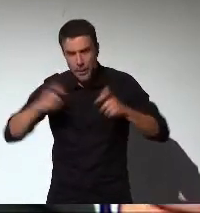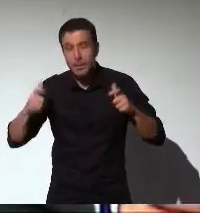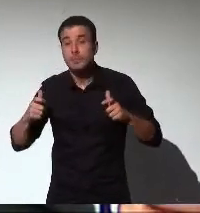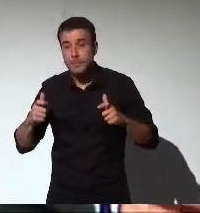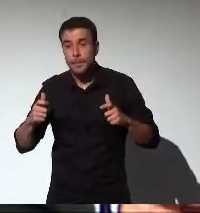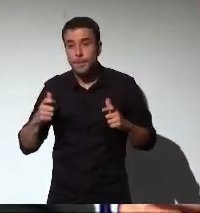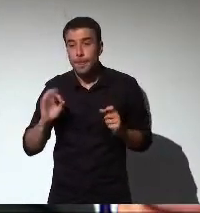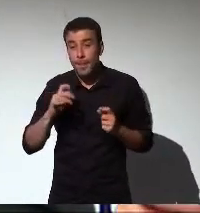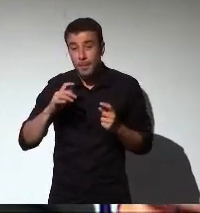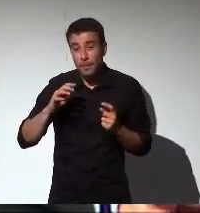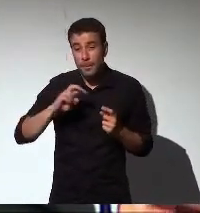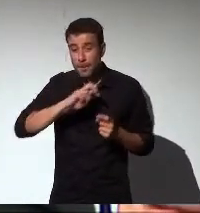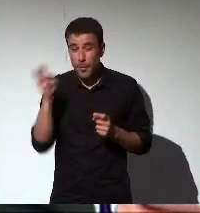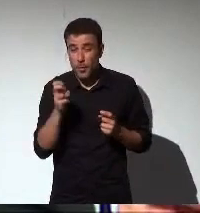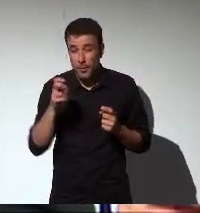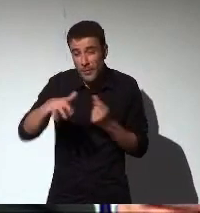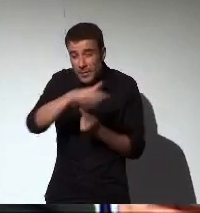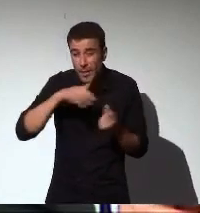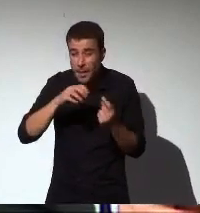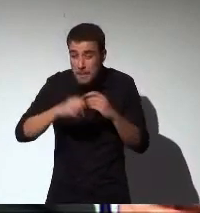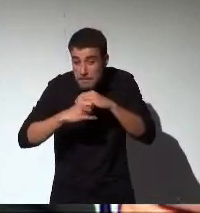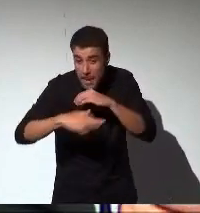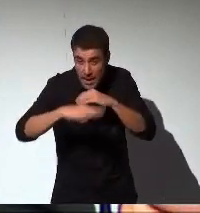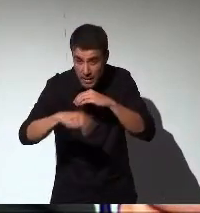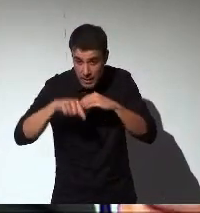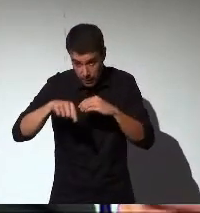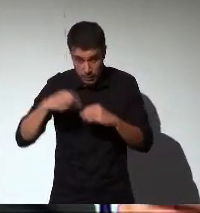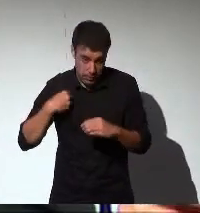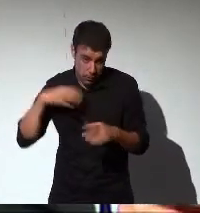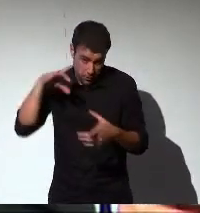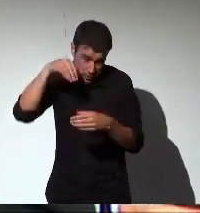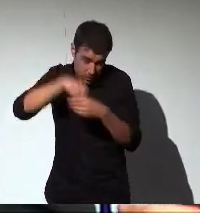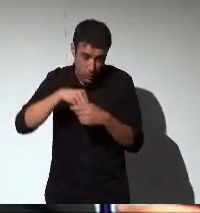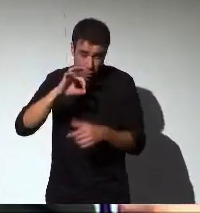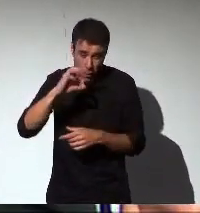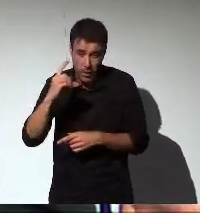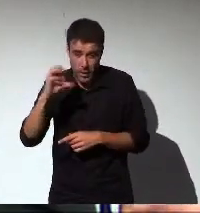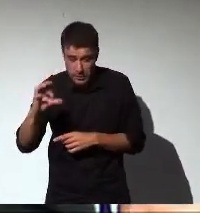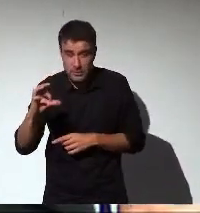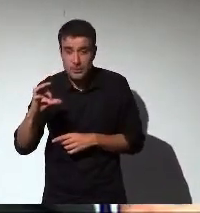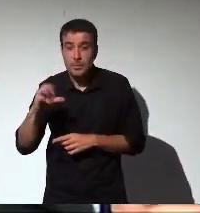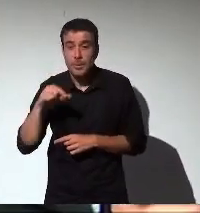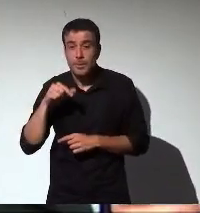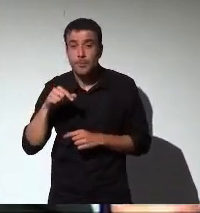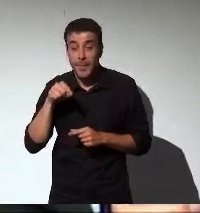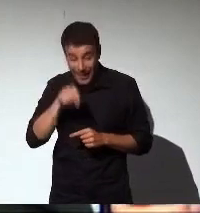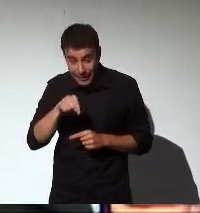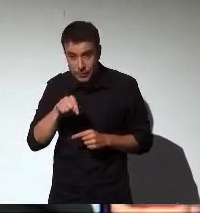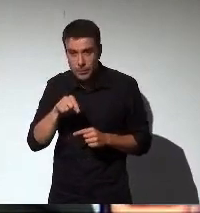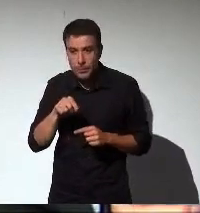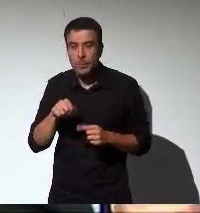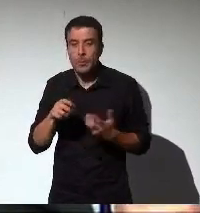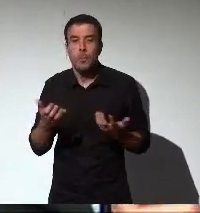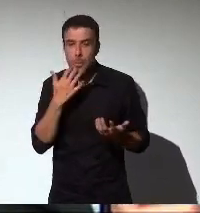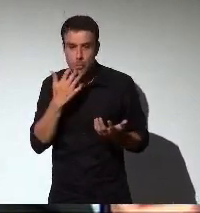Defender la biodiversidad marina, uno de los objetivos de desarrollo sostenible, ha sido, por ejemplo,